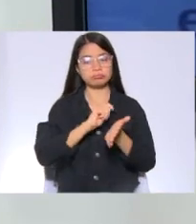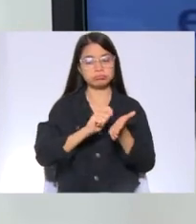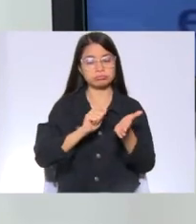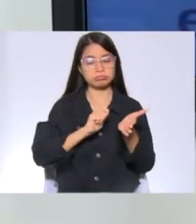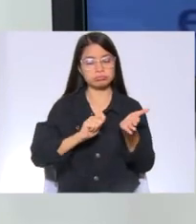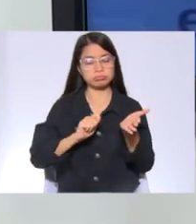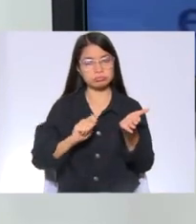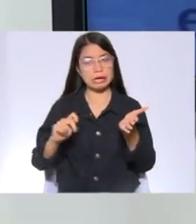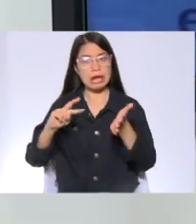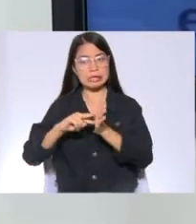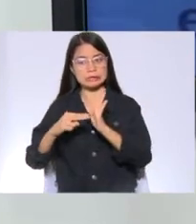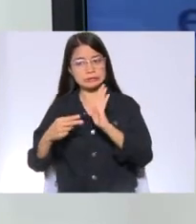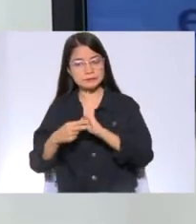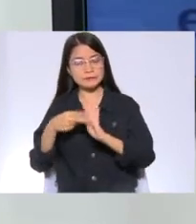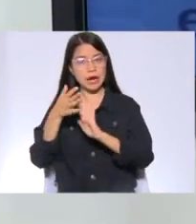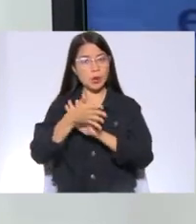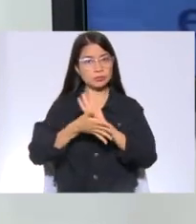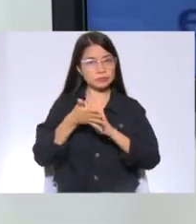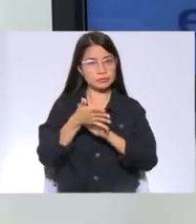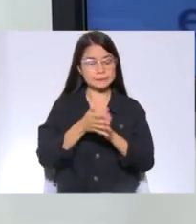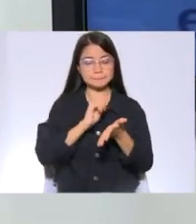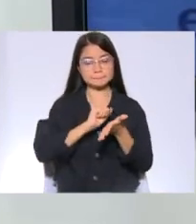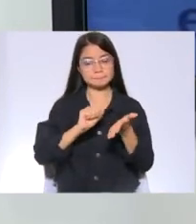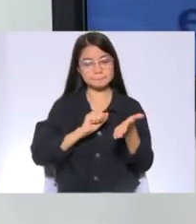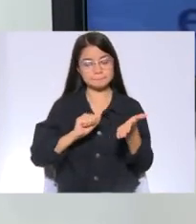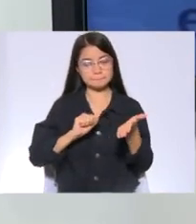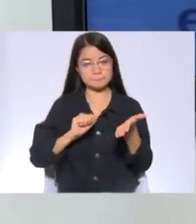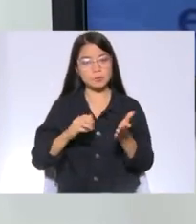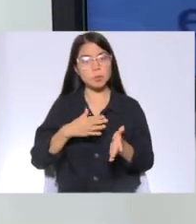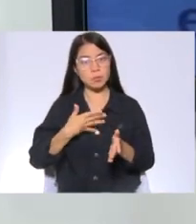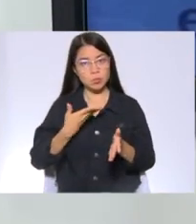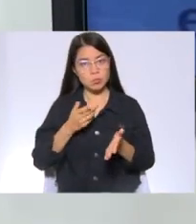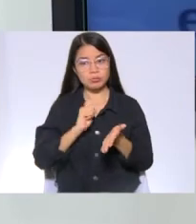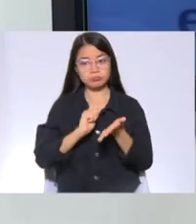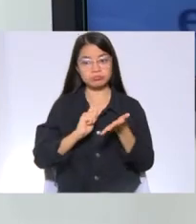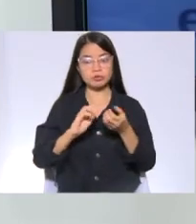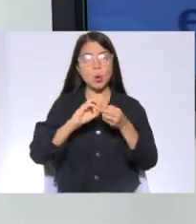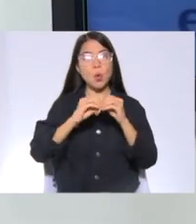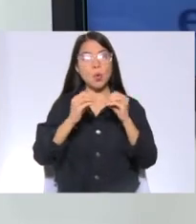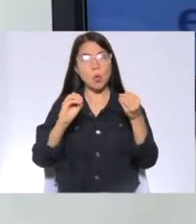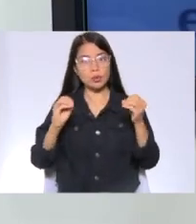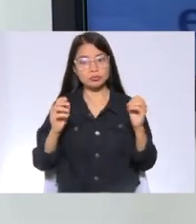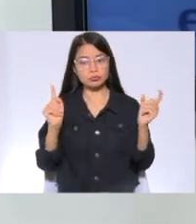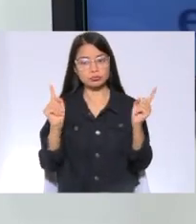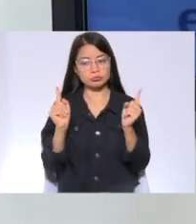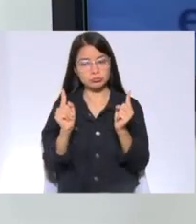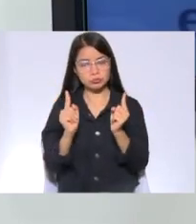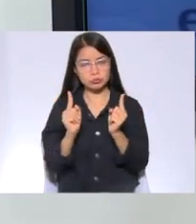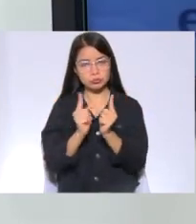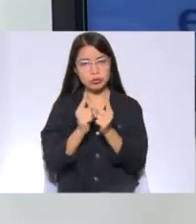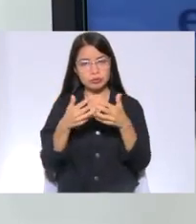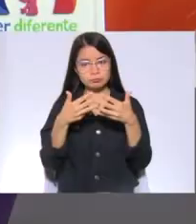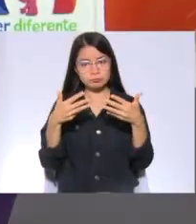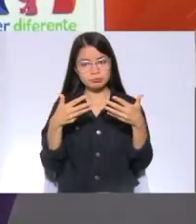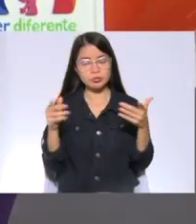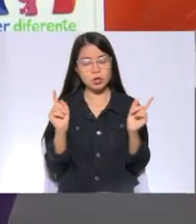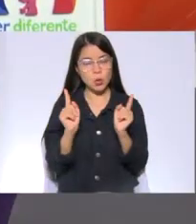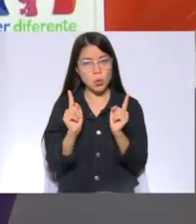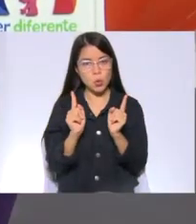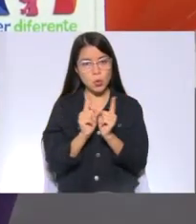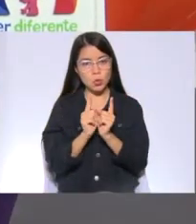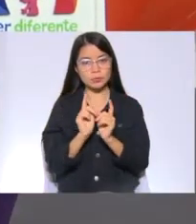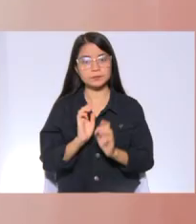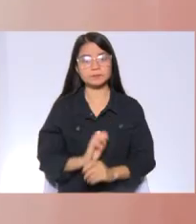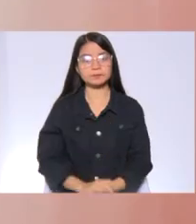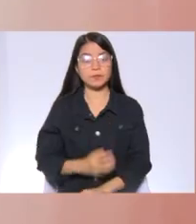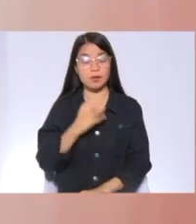significado, la seña e incluso pueden escribir pequeñas oraciones, pequeñas frases y párrafos con cada una de ellas. Y si no